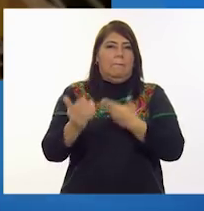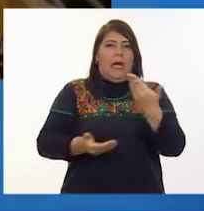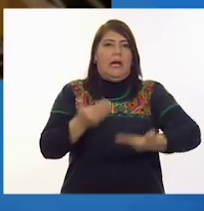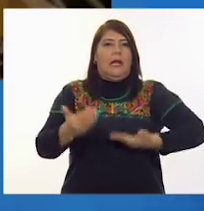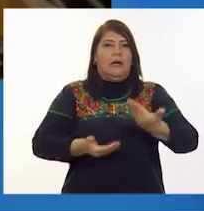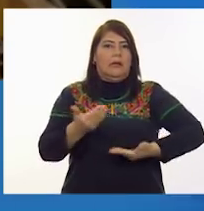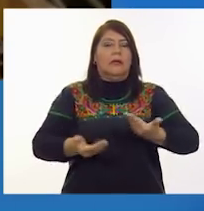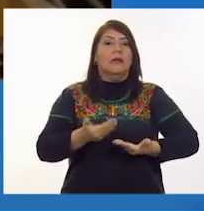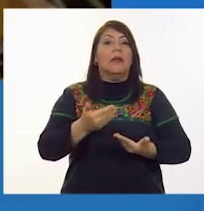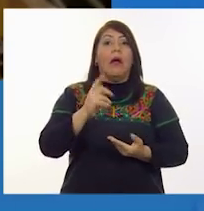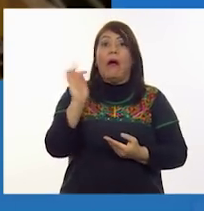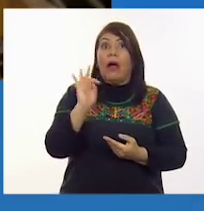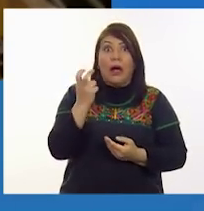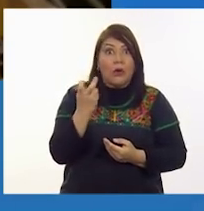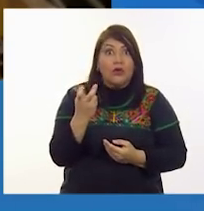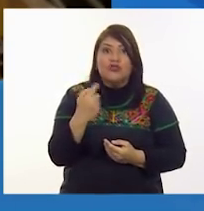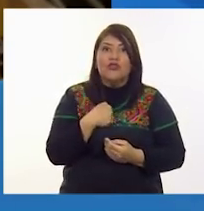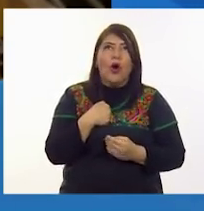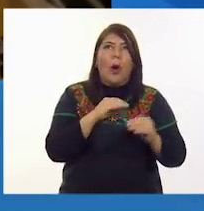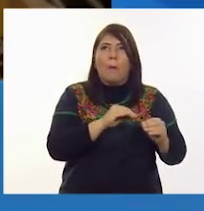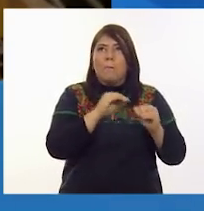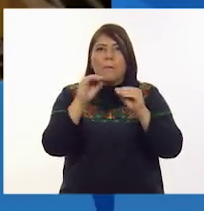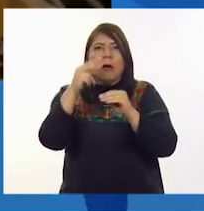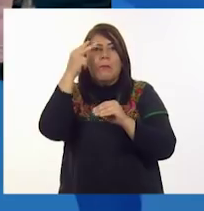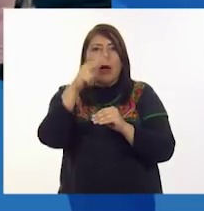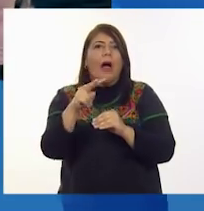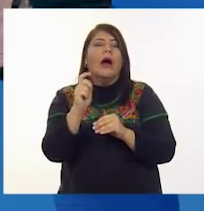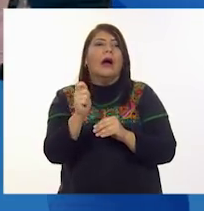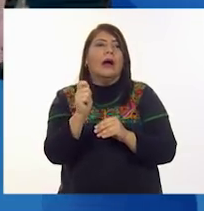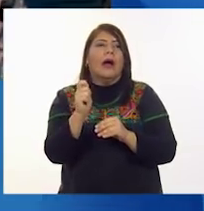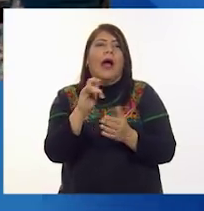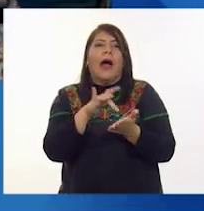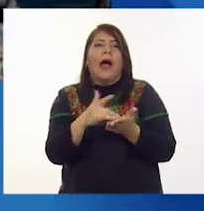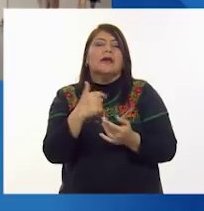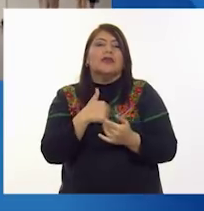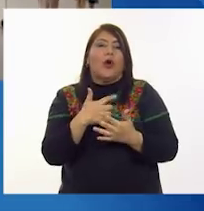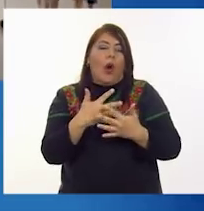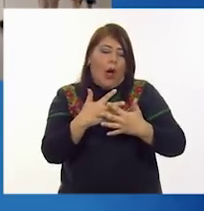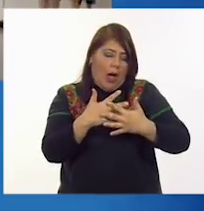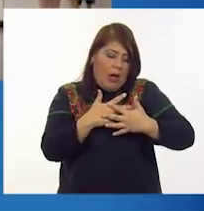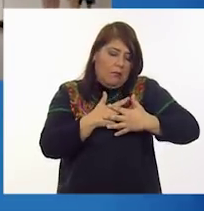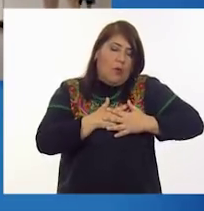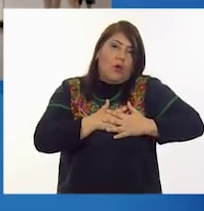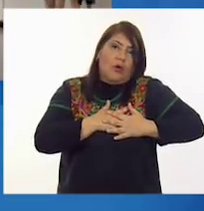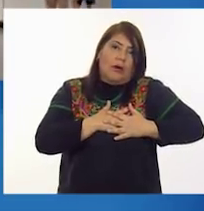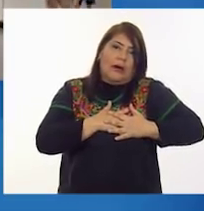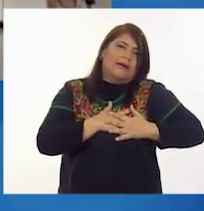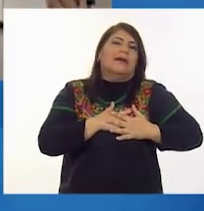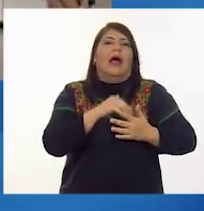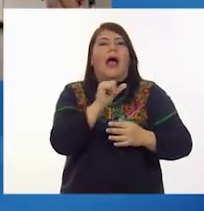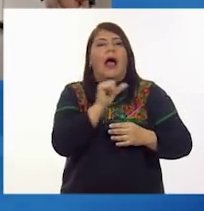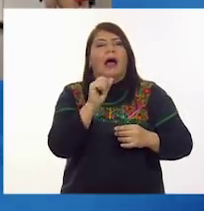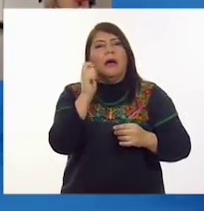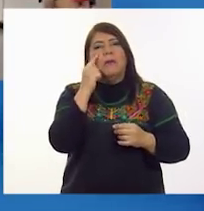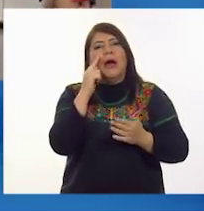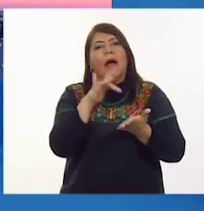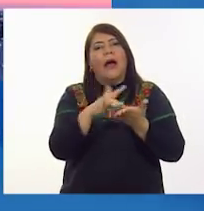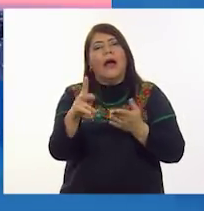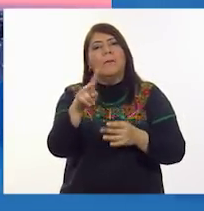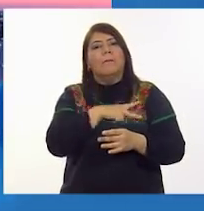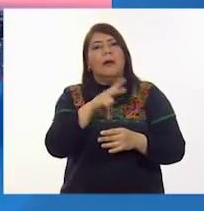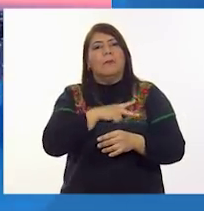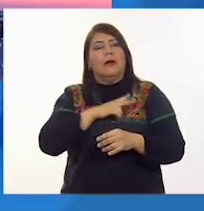sido posible si yo no viniera de México, porque es ese amor, esa pasión que tengo por vivir, la tengo por mis